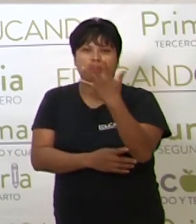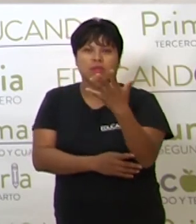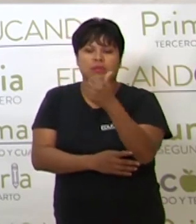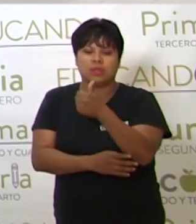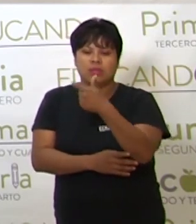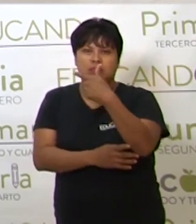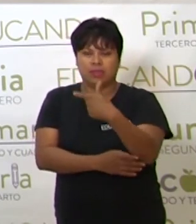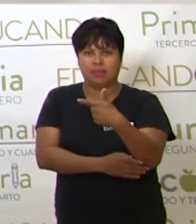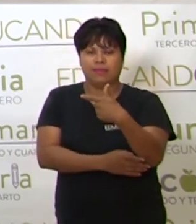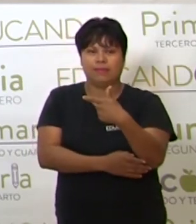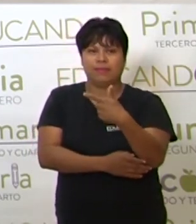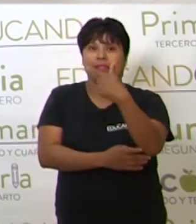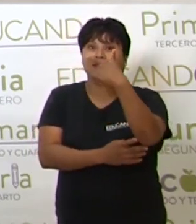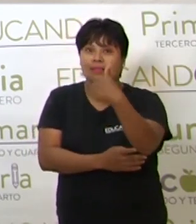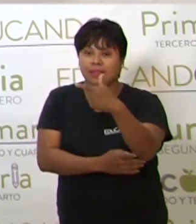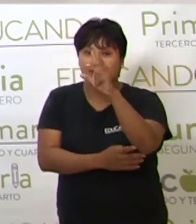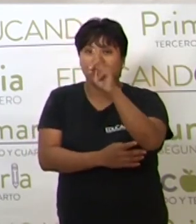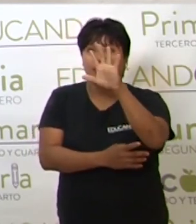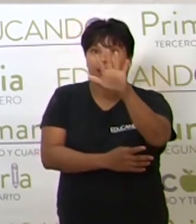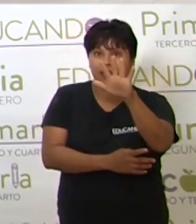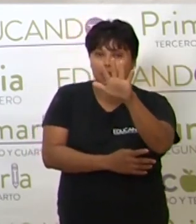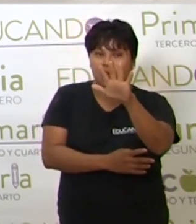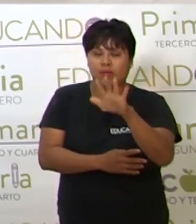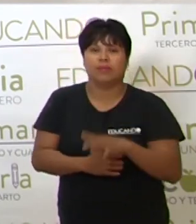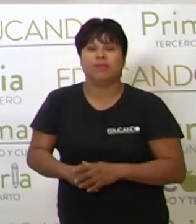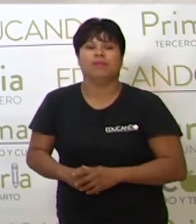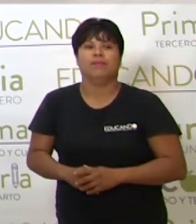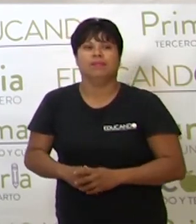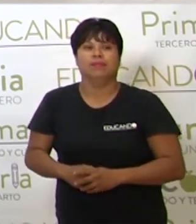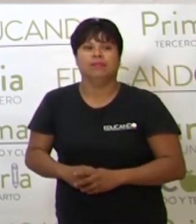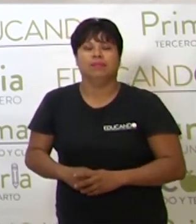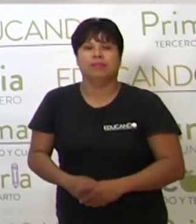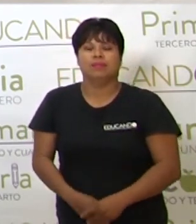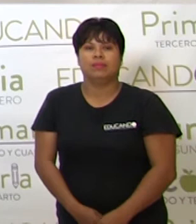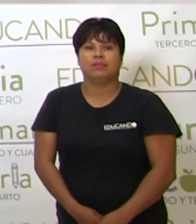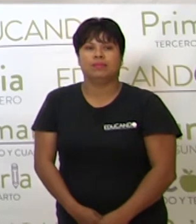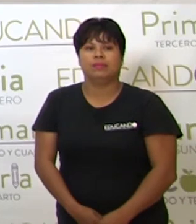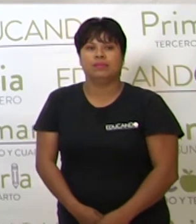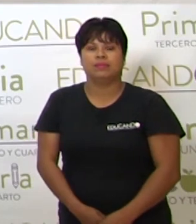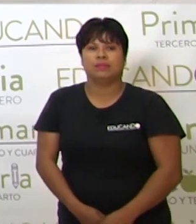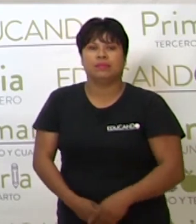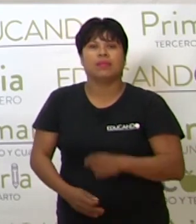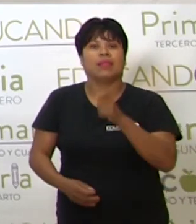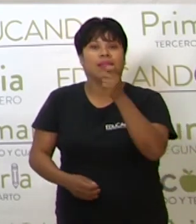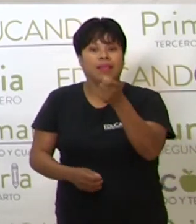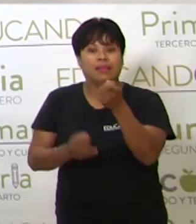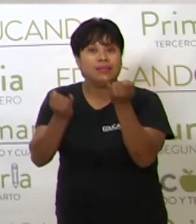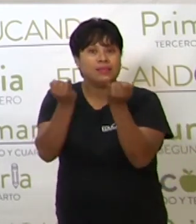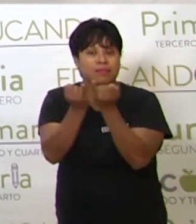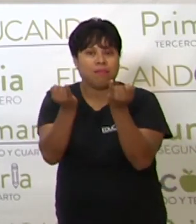6 7 7 35 ambos representaría